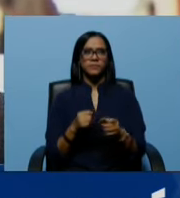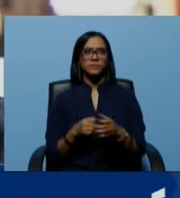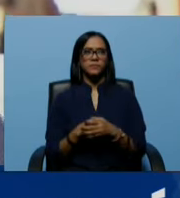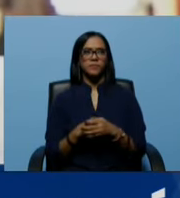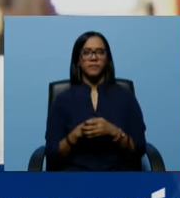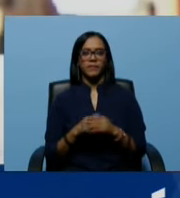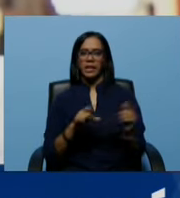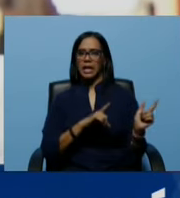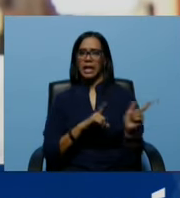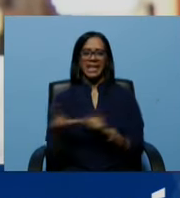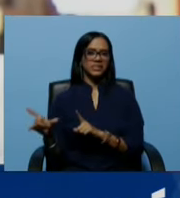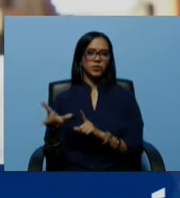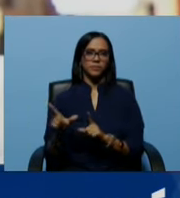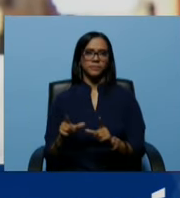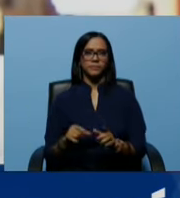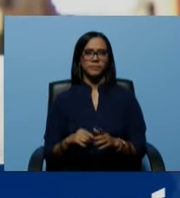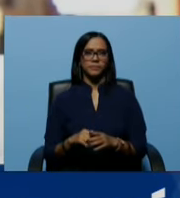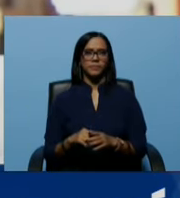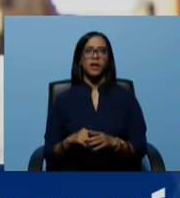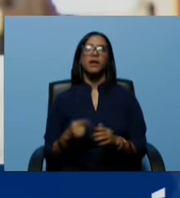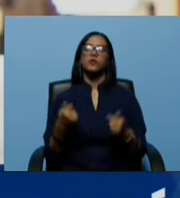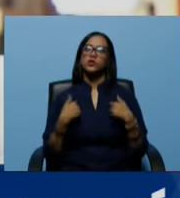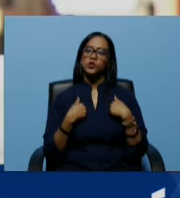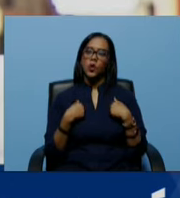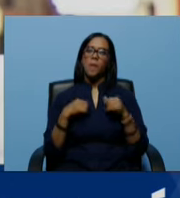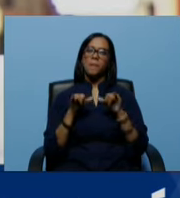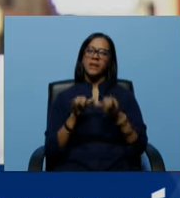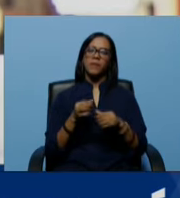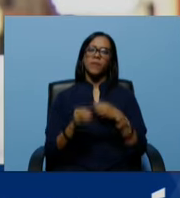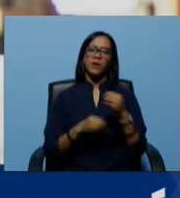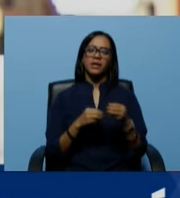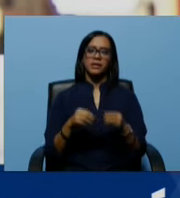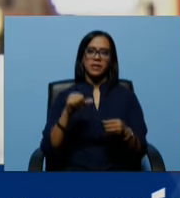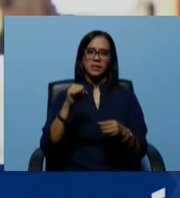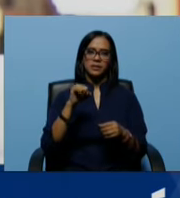Pasamos la página. Yo mismo creé el CENCOE.